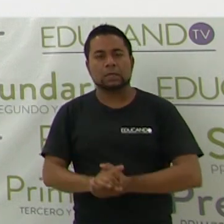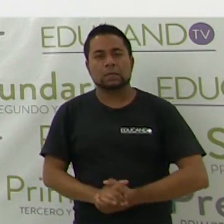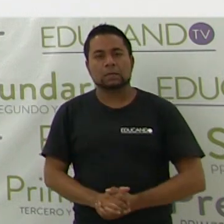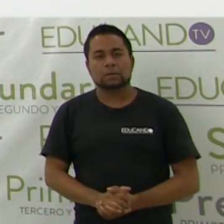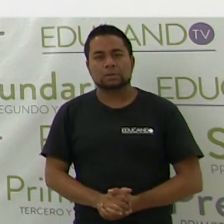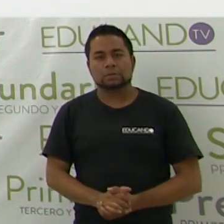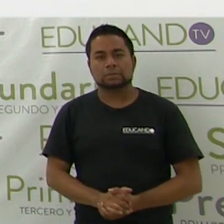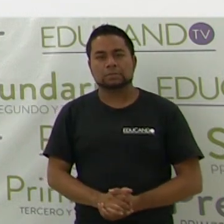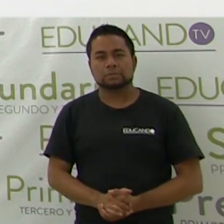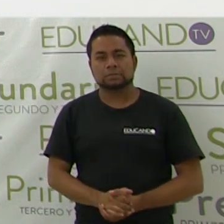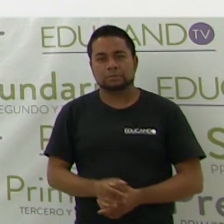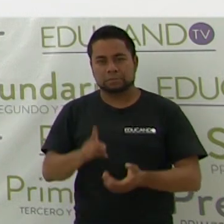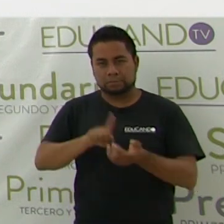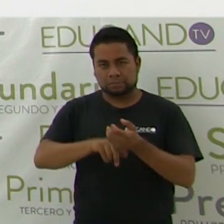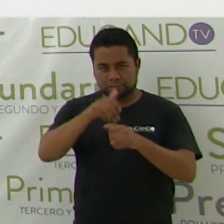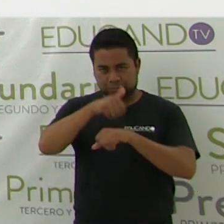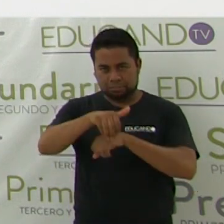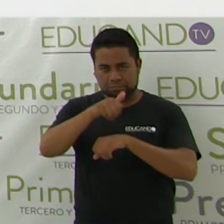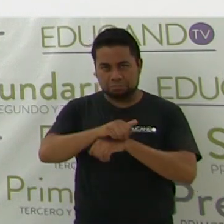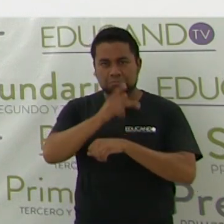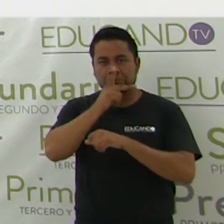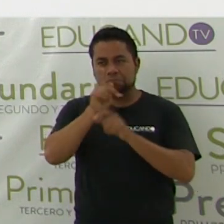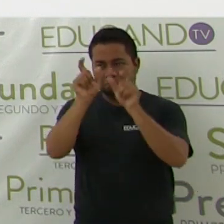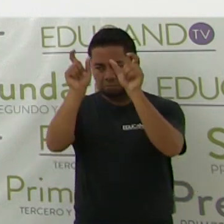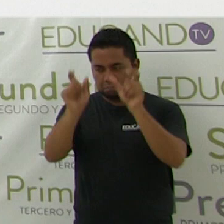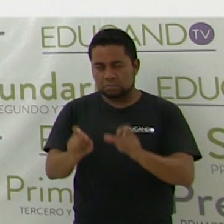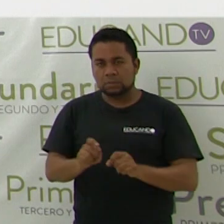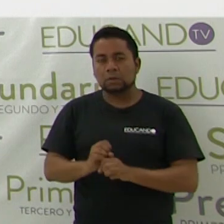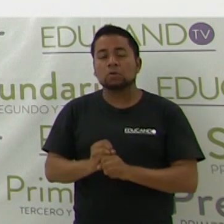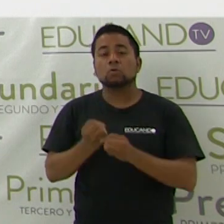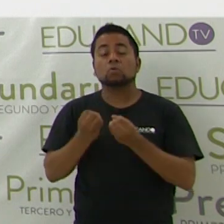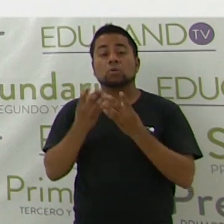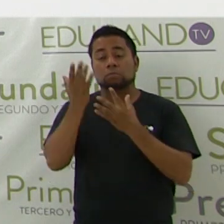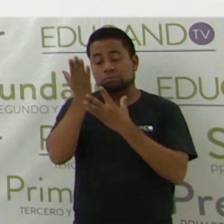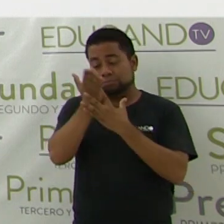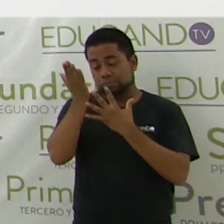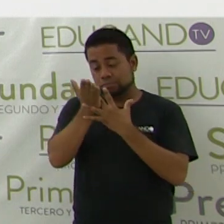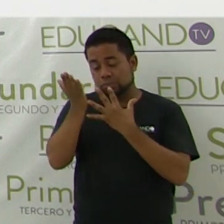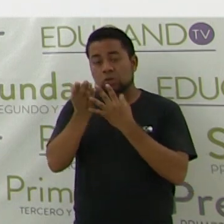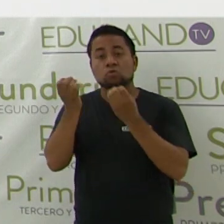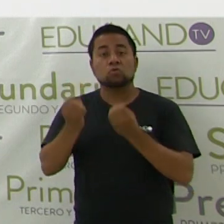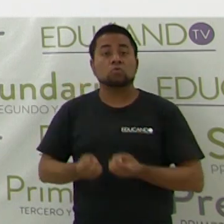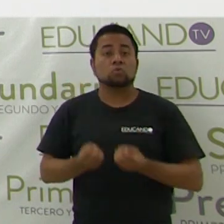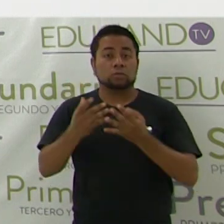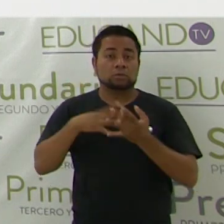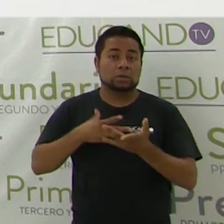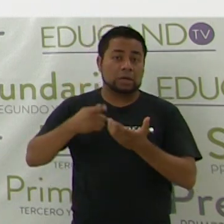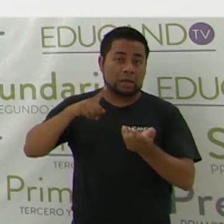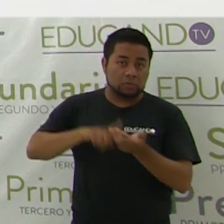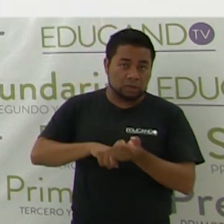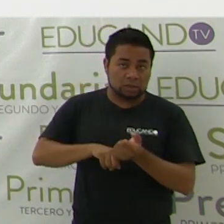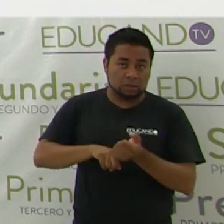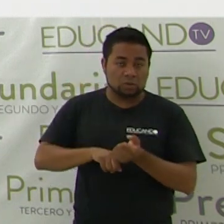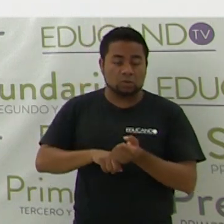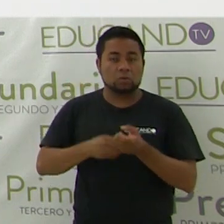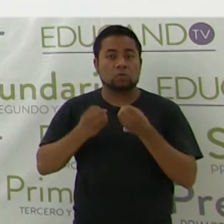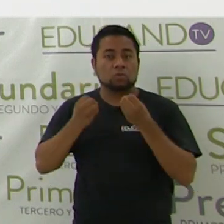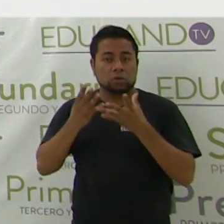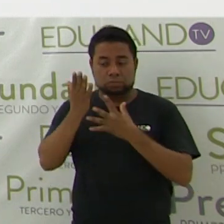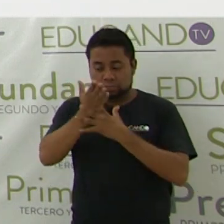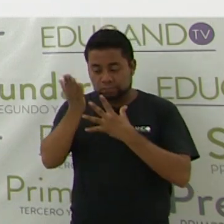En el índice ustedes pueden ver cuántos capítulos tiene. Vamos a ver aquí cuántos capítulos